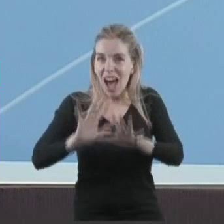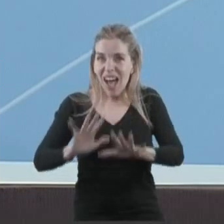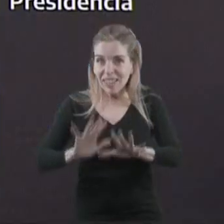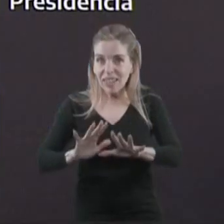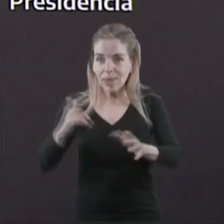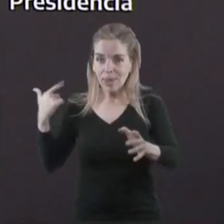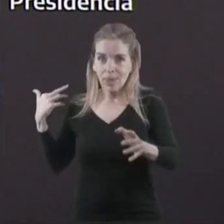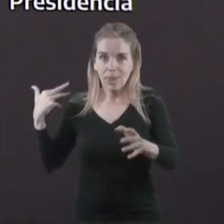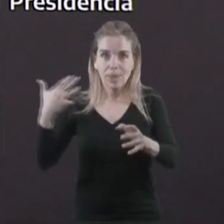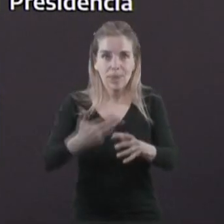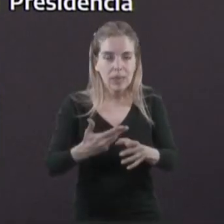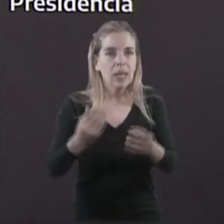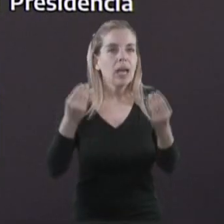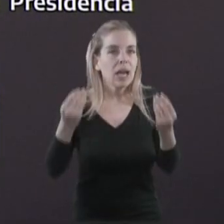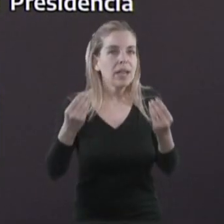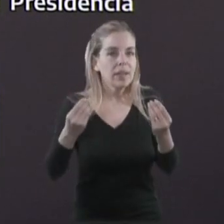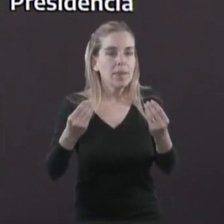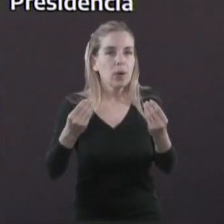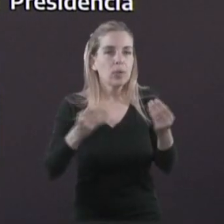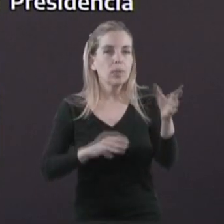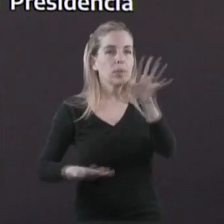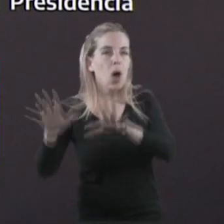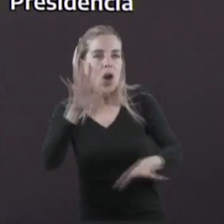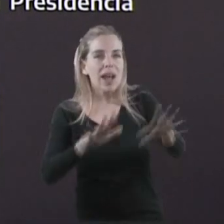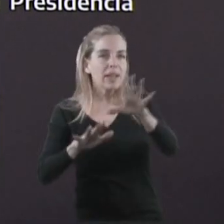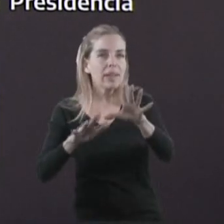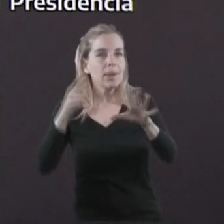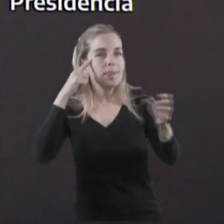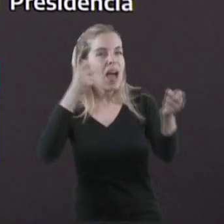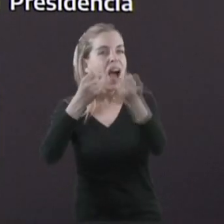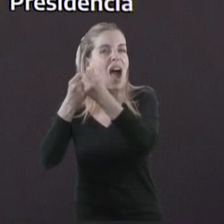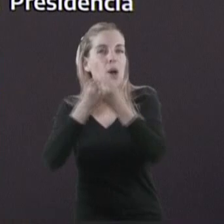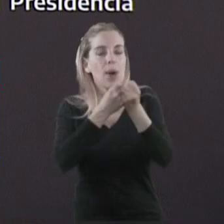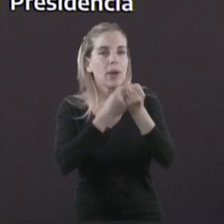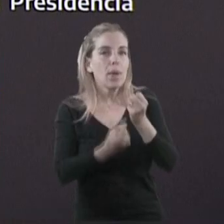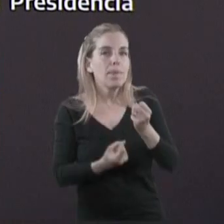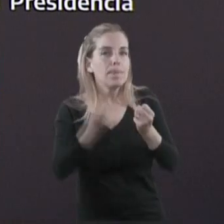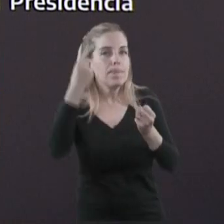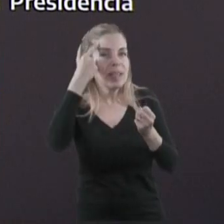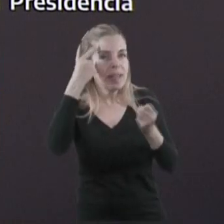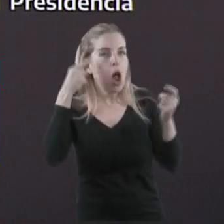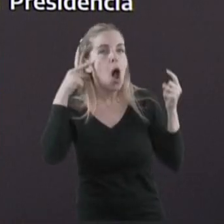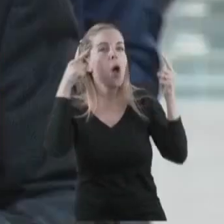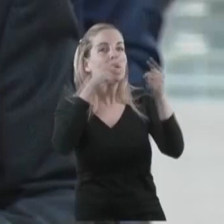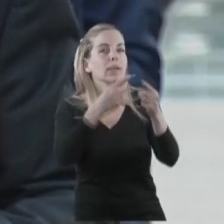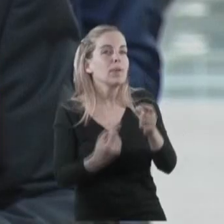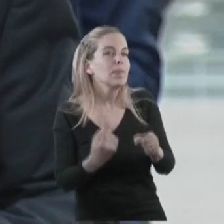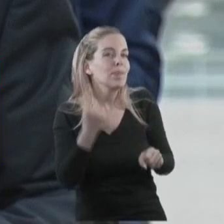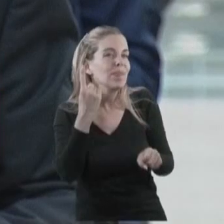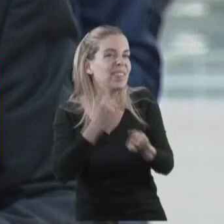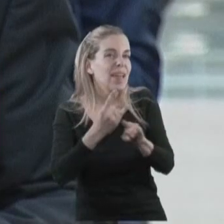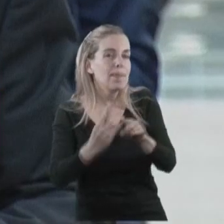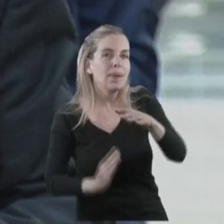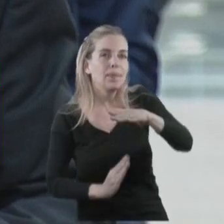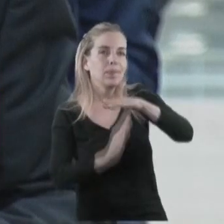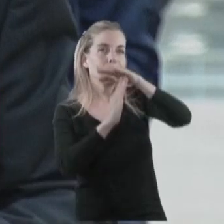trabajo de definir prioridades, siempre cuidando a nuestra gente, cuidando la salud, cuidar el tejido productivo